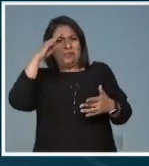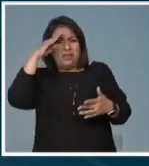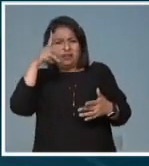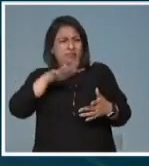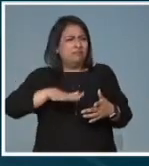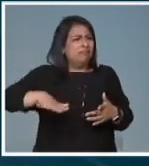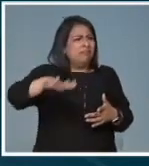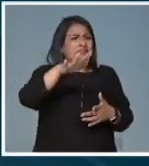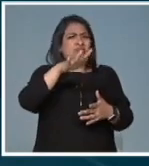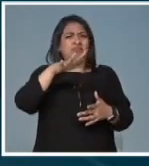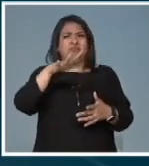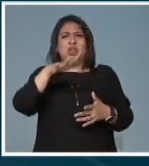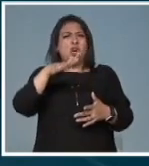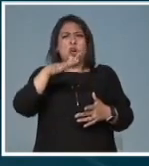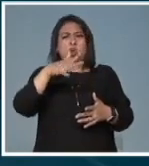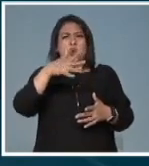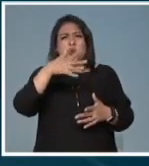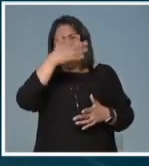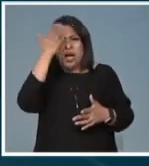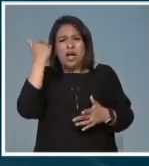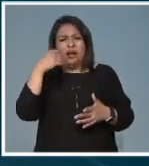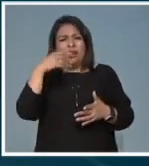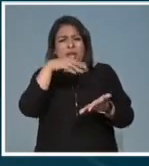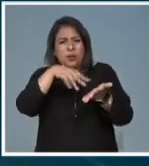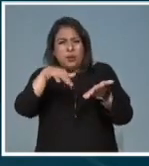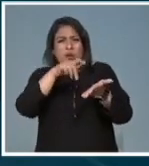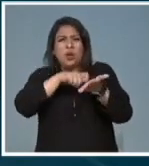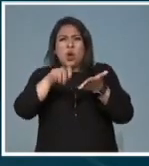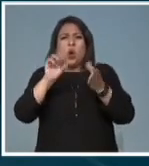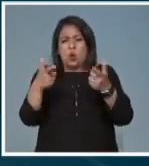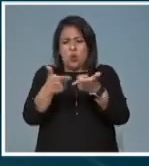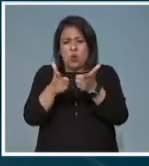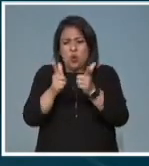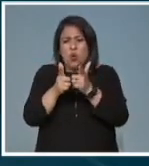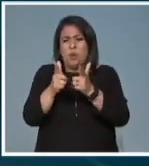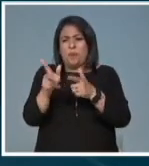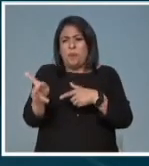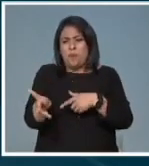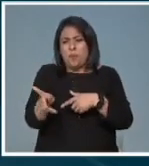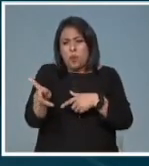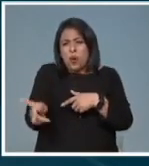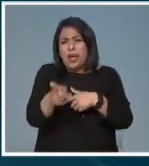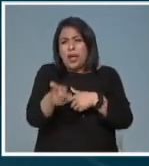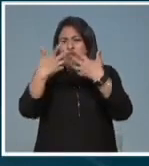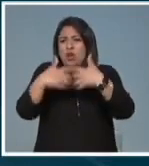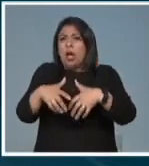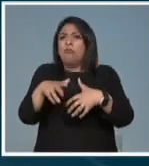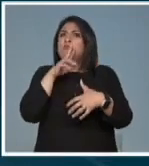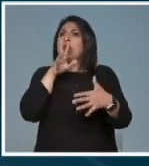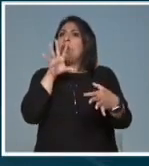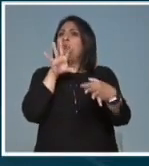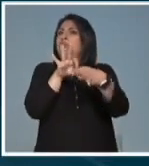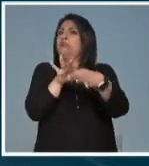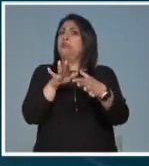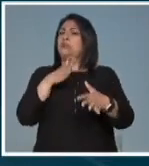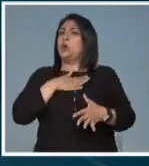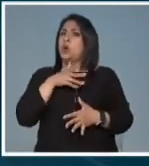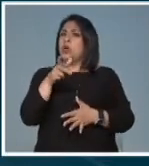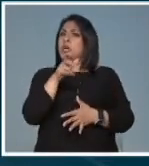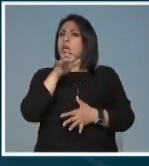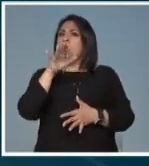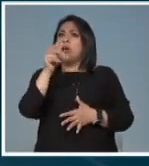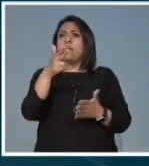that an illiterate population or a working class population or a rural population feels more attracted,